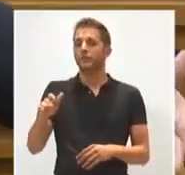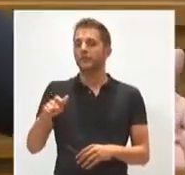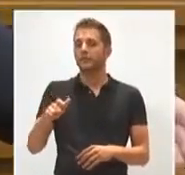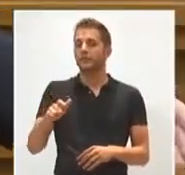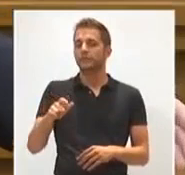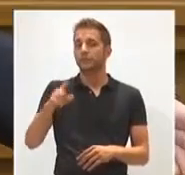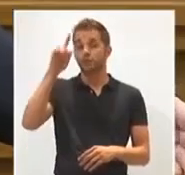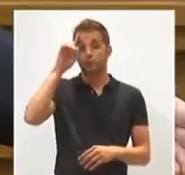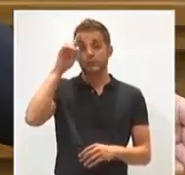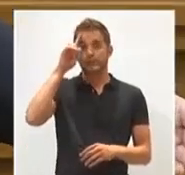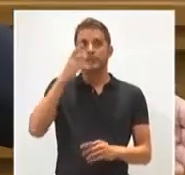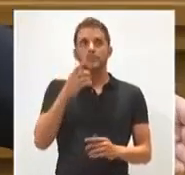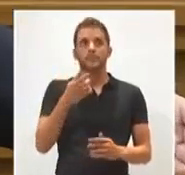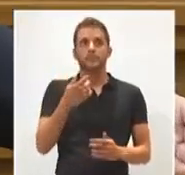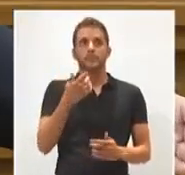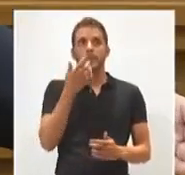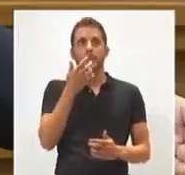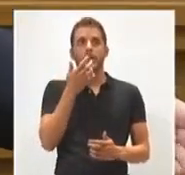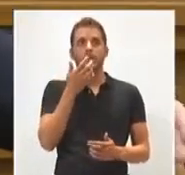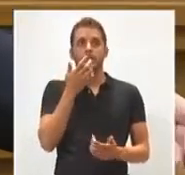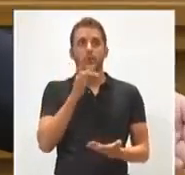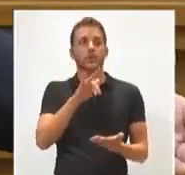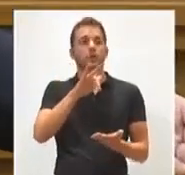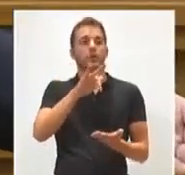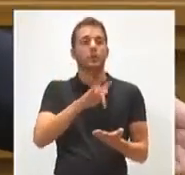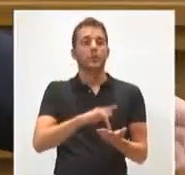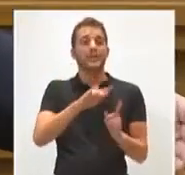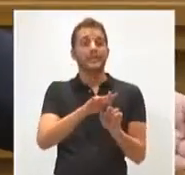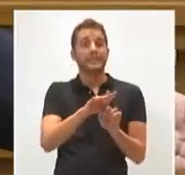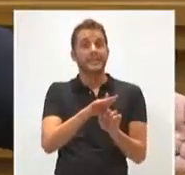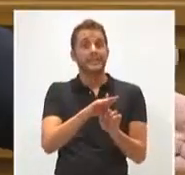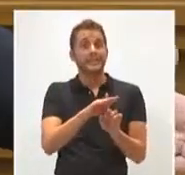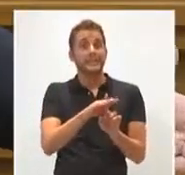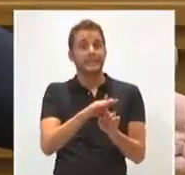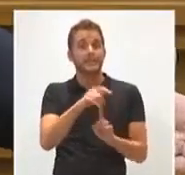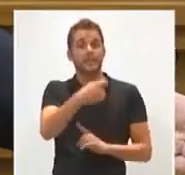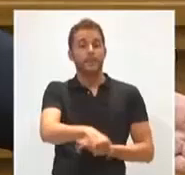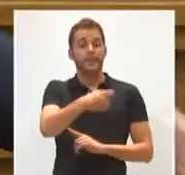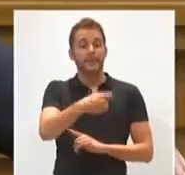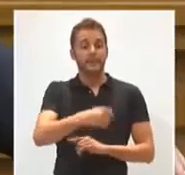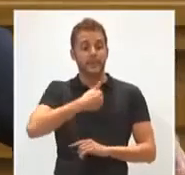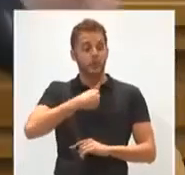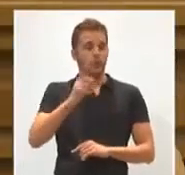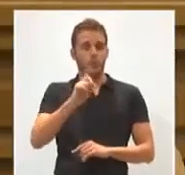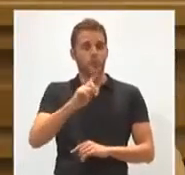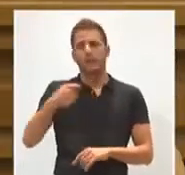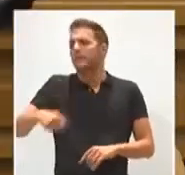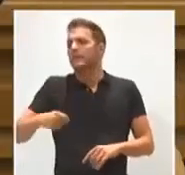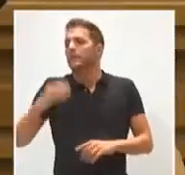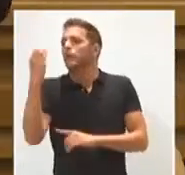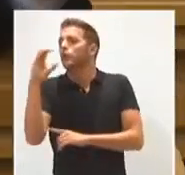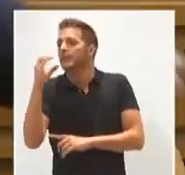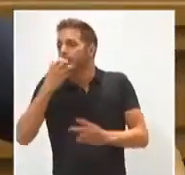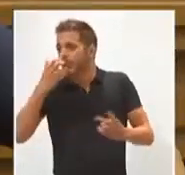que como hubieran funcionado las cosas y en vez de estar nosotros hubiera estado la presidenta cospedal y bueno el presidente